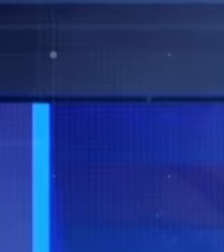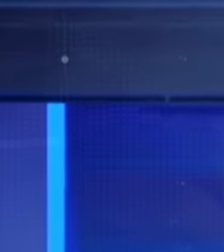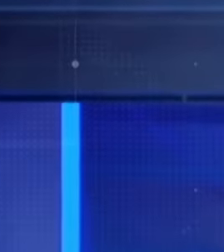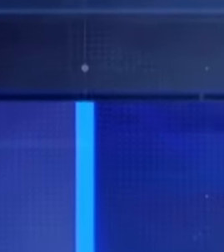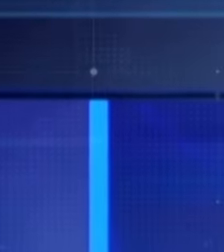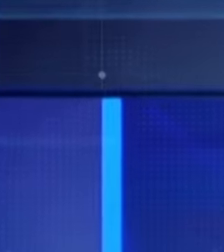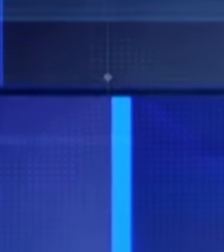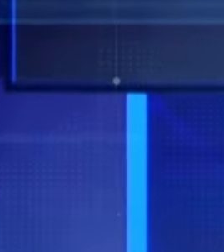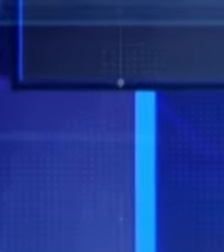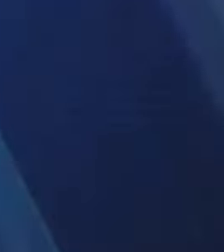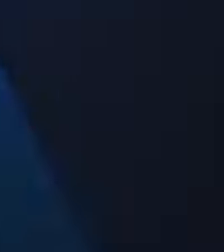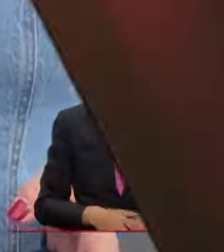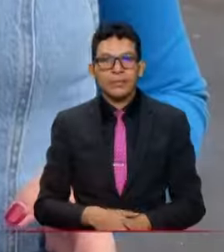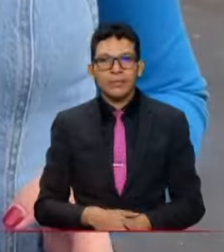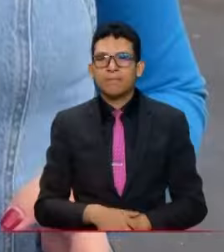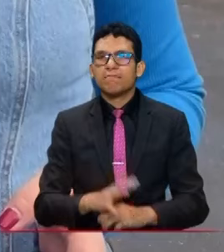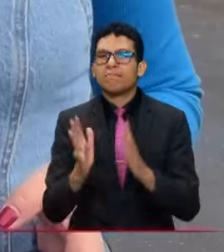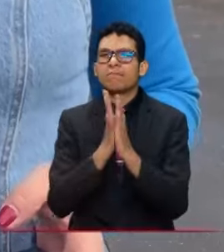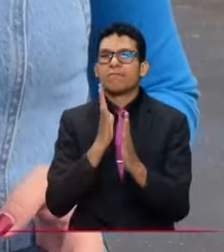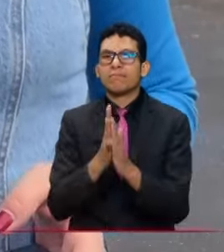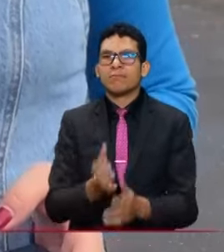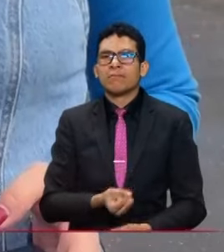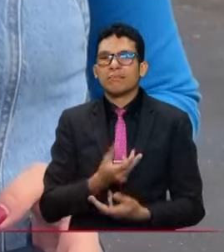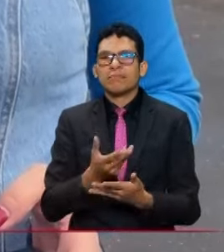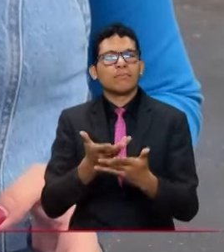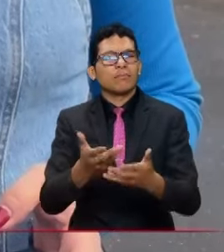usted nos cuente los detalles de estos